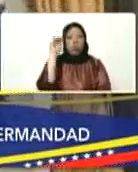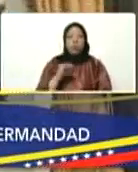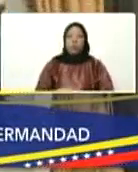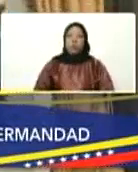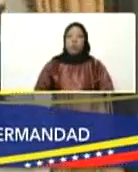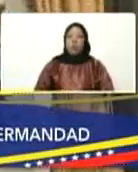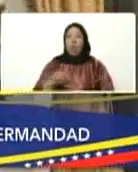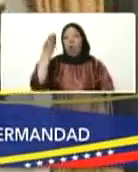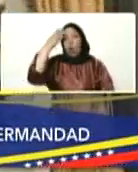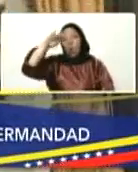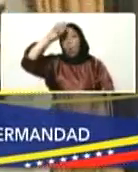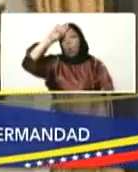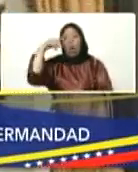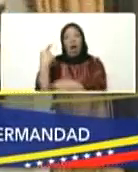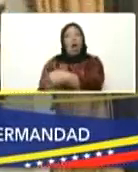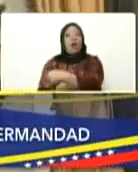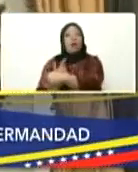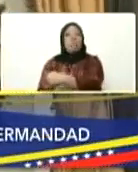es nuestra hermana.